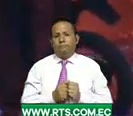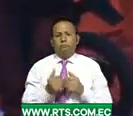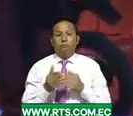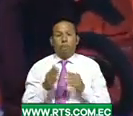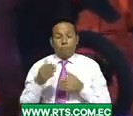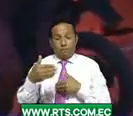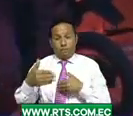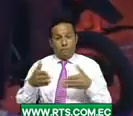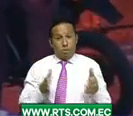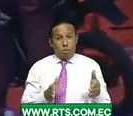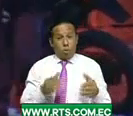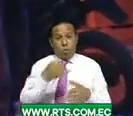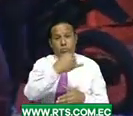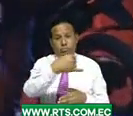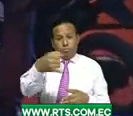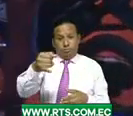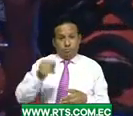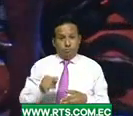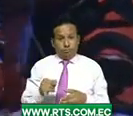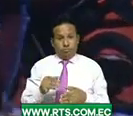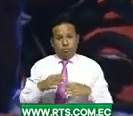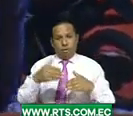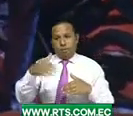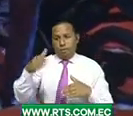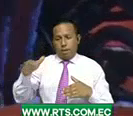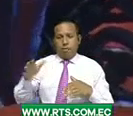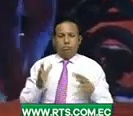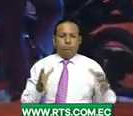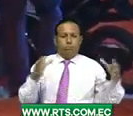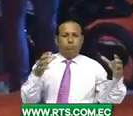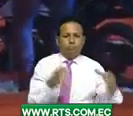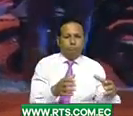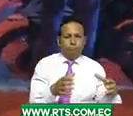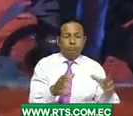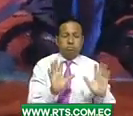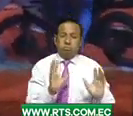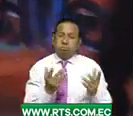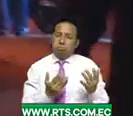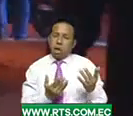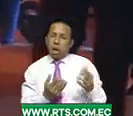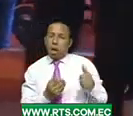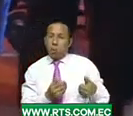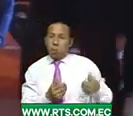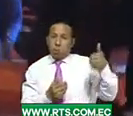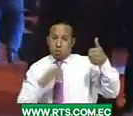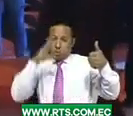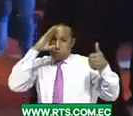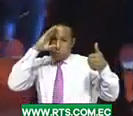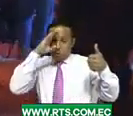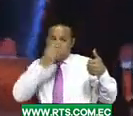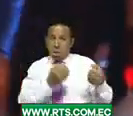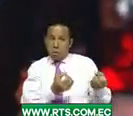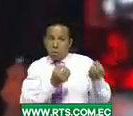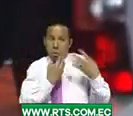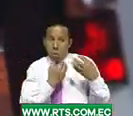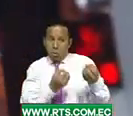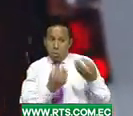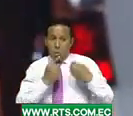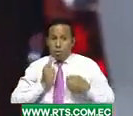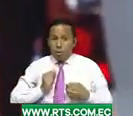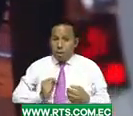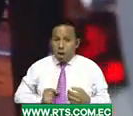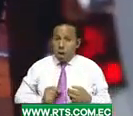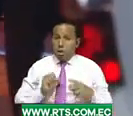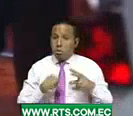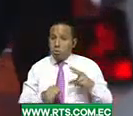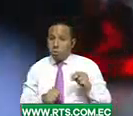está acordonada, estamos esperando también a ver si hay alguna declaración del jefe de ese distrito que nos puede dar algún otro detalle en